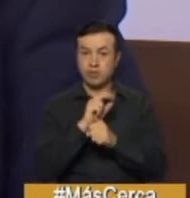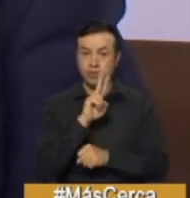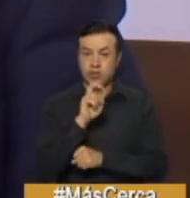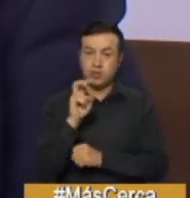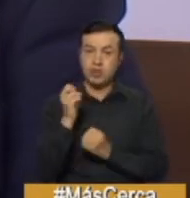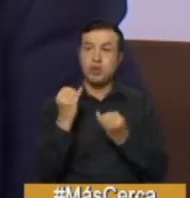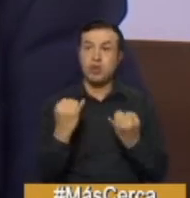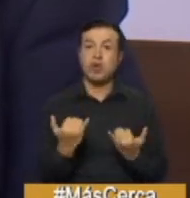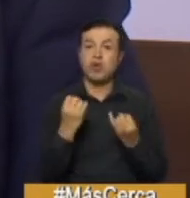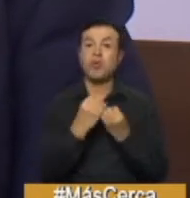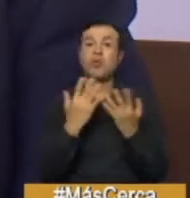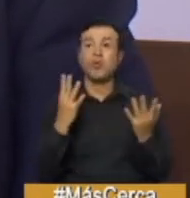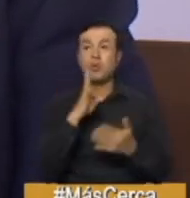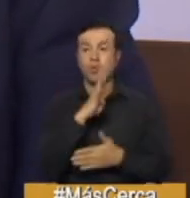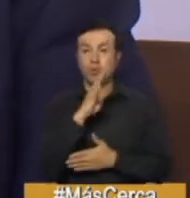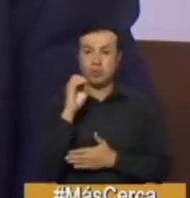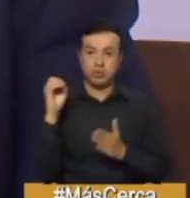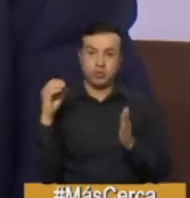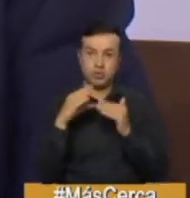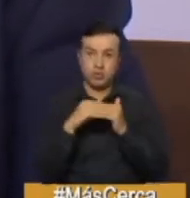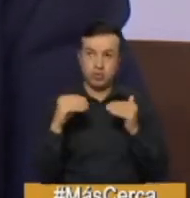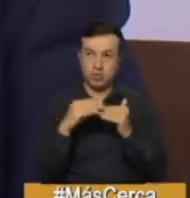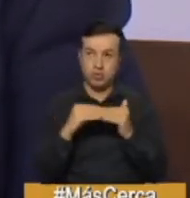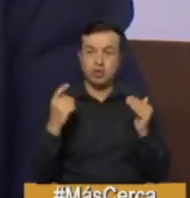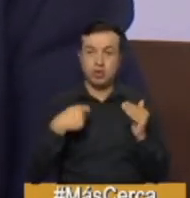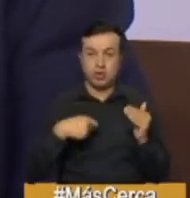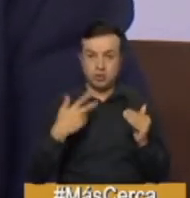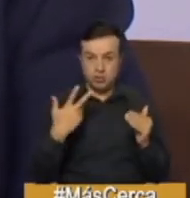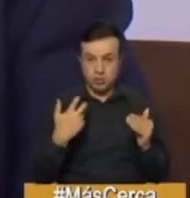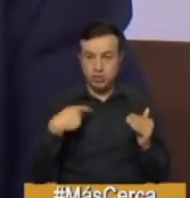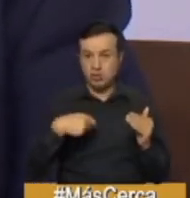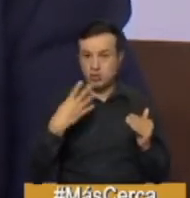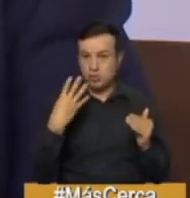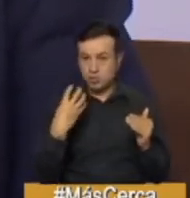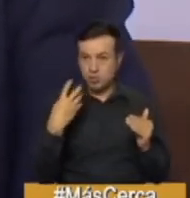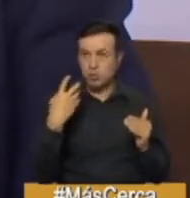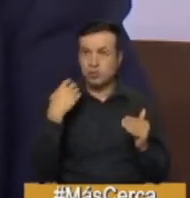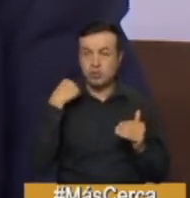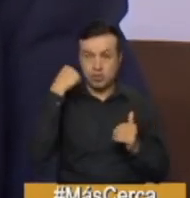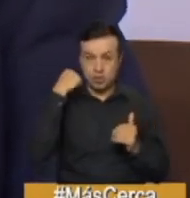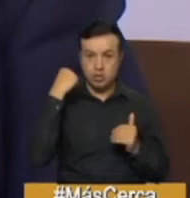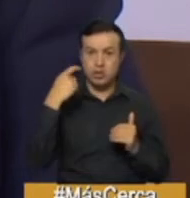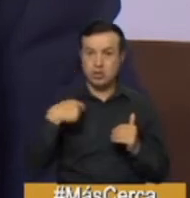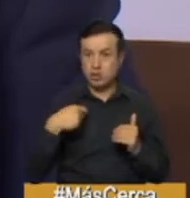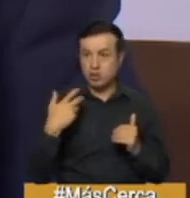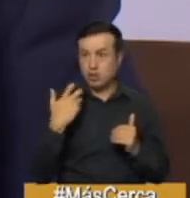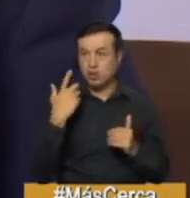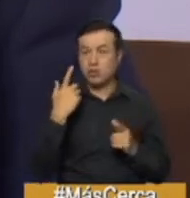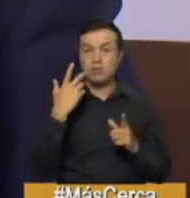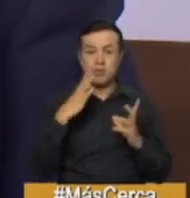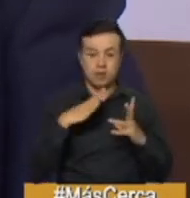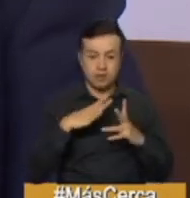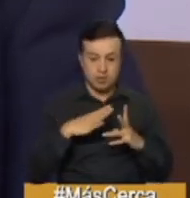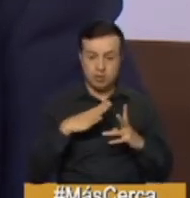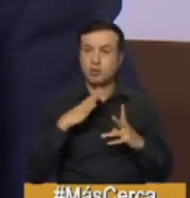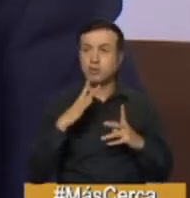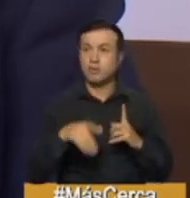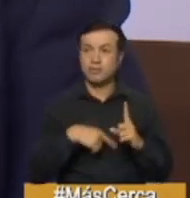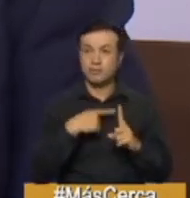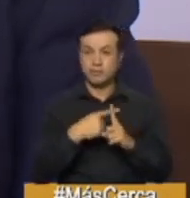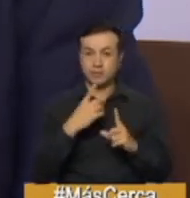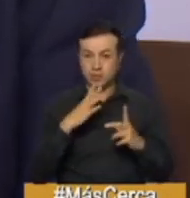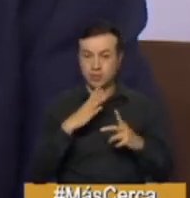400 dólares el derecho a recibir la 13ª 14ª remuneración el derecho a percibir en las vacaciones cosas las